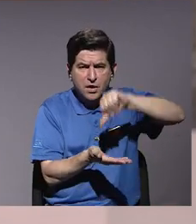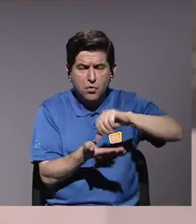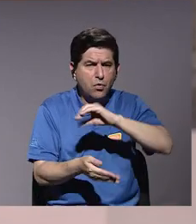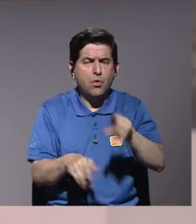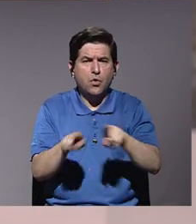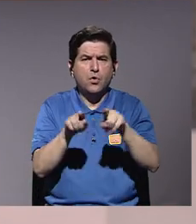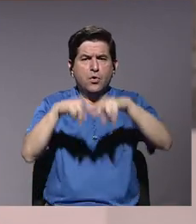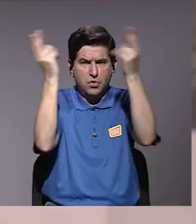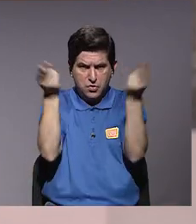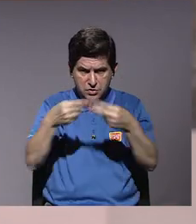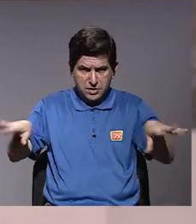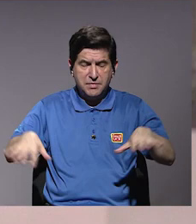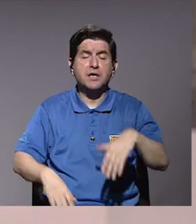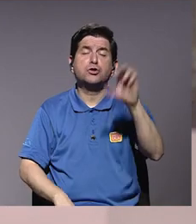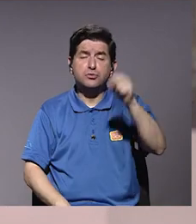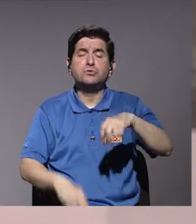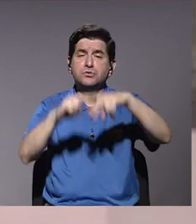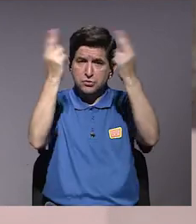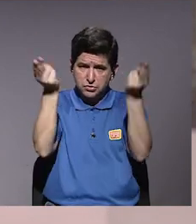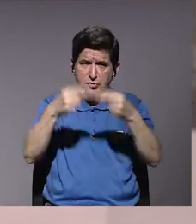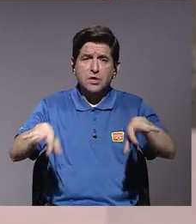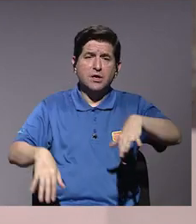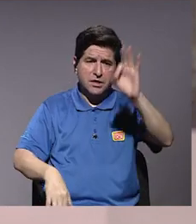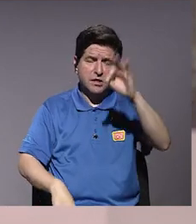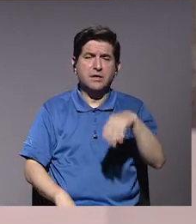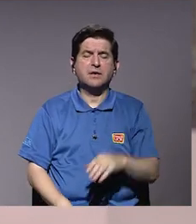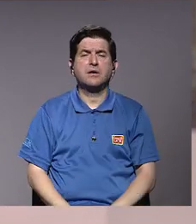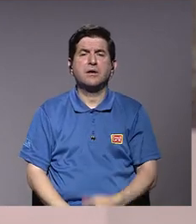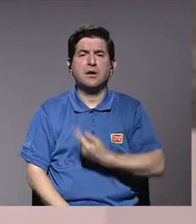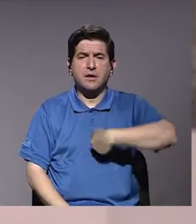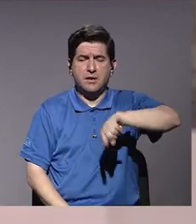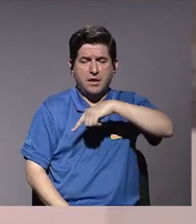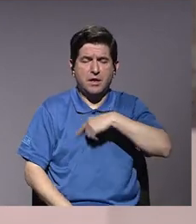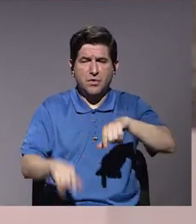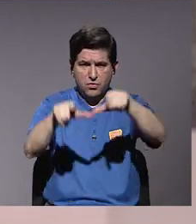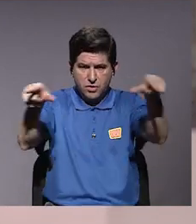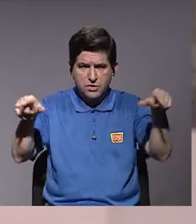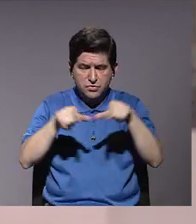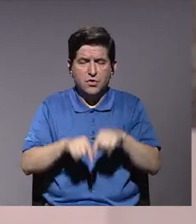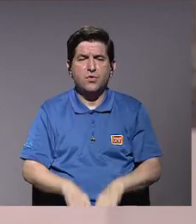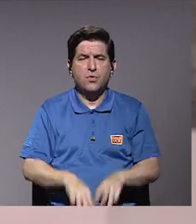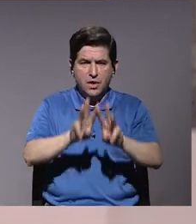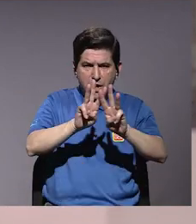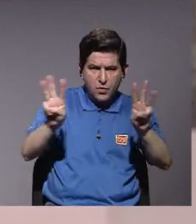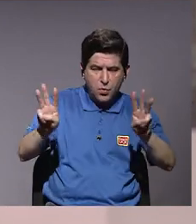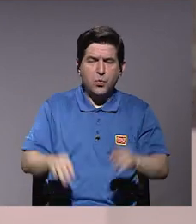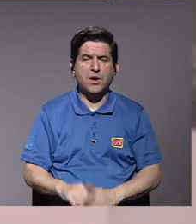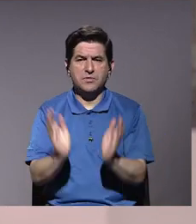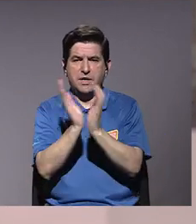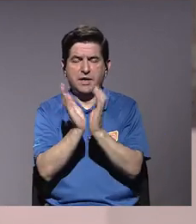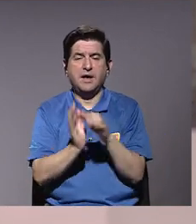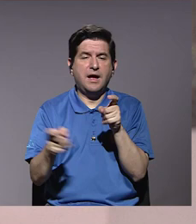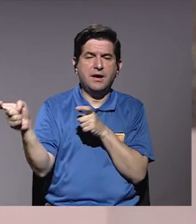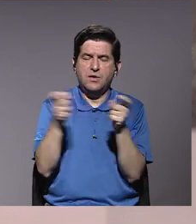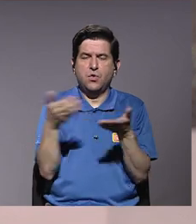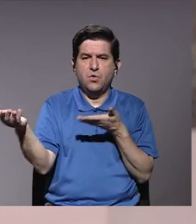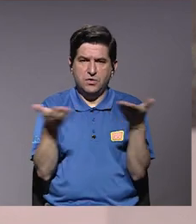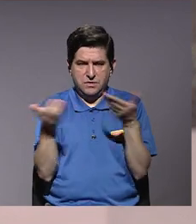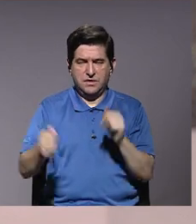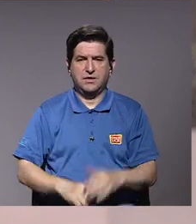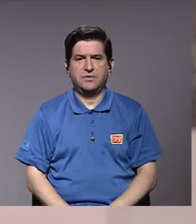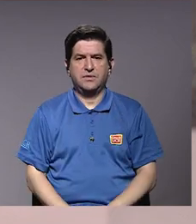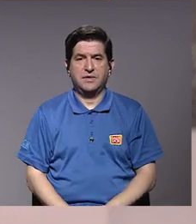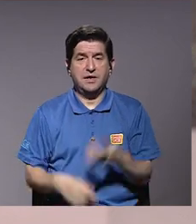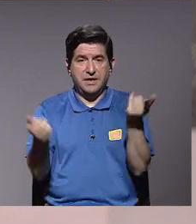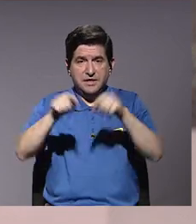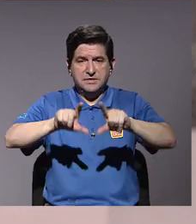se puede encontrar en internet. También se puede encontrar en internet. Nosotros tenemos en la página web de la Caja un sitio de Contraloría de Servicios. La